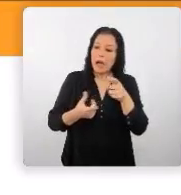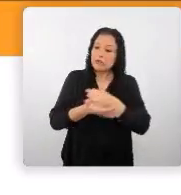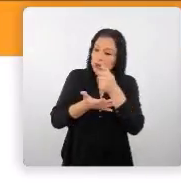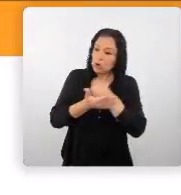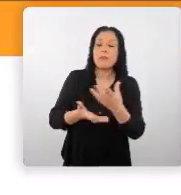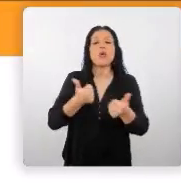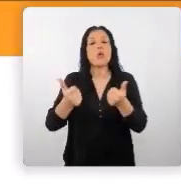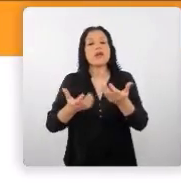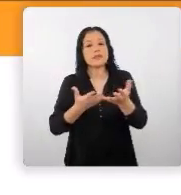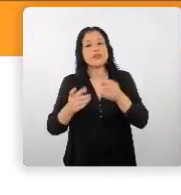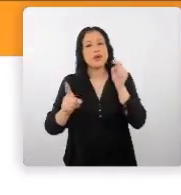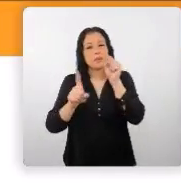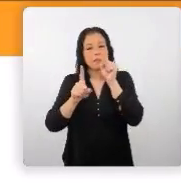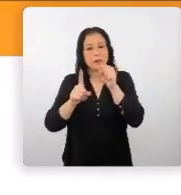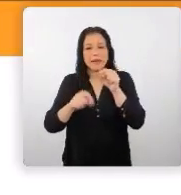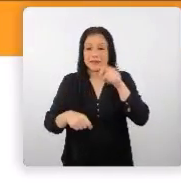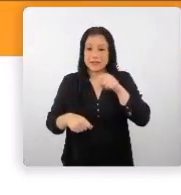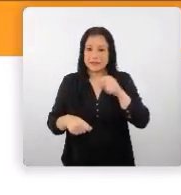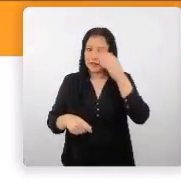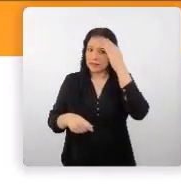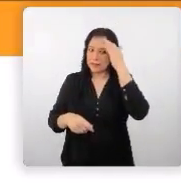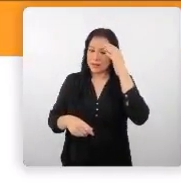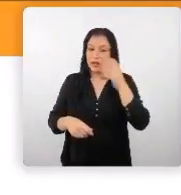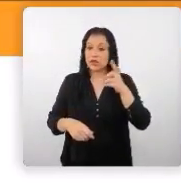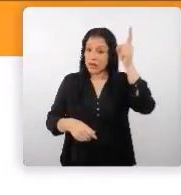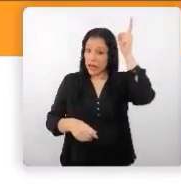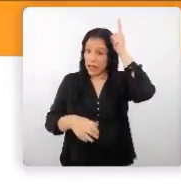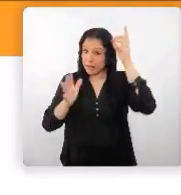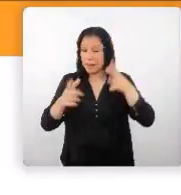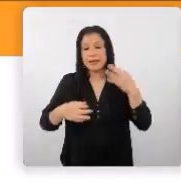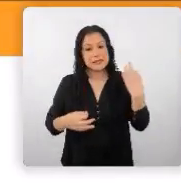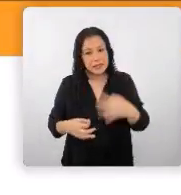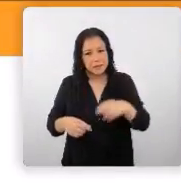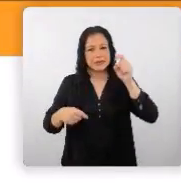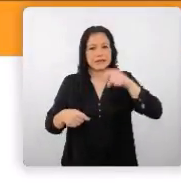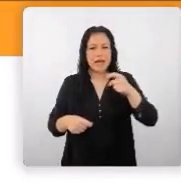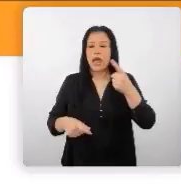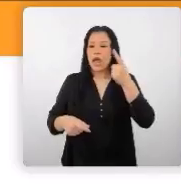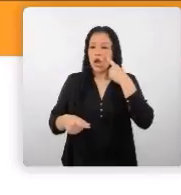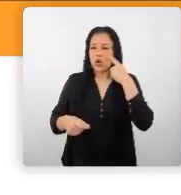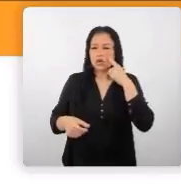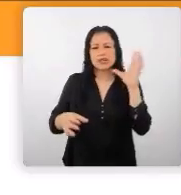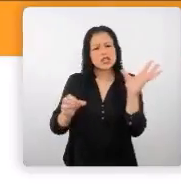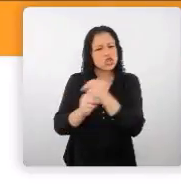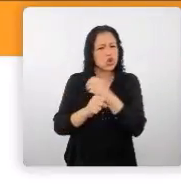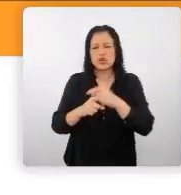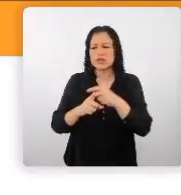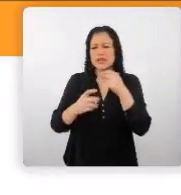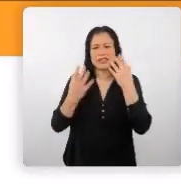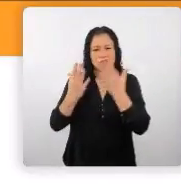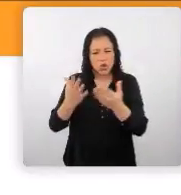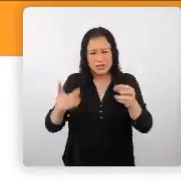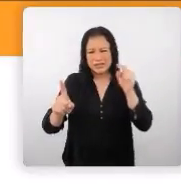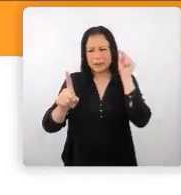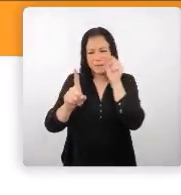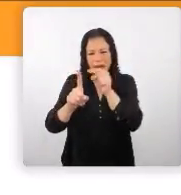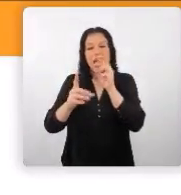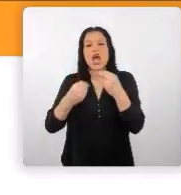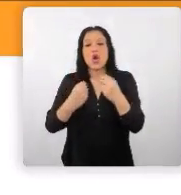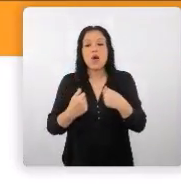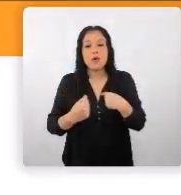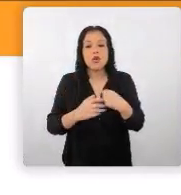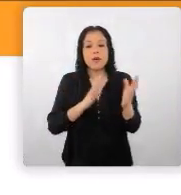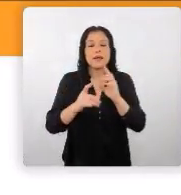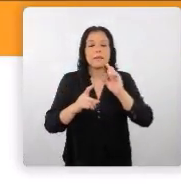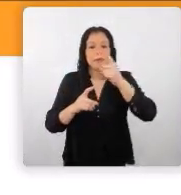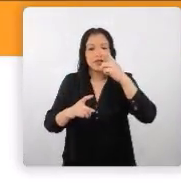y tienen que tener en cuenta que los alemanes siempre necesitan conocer todos los detalles sobre cómo se va a